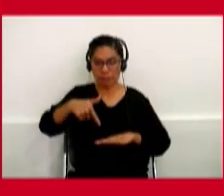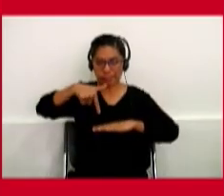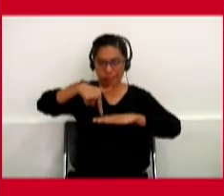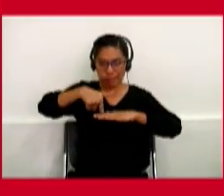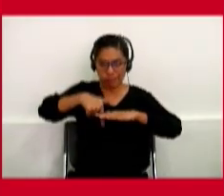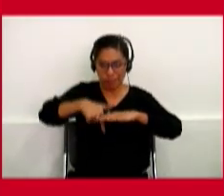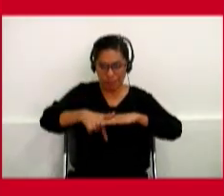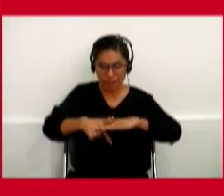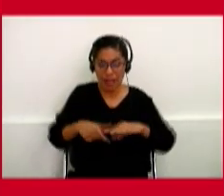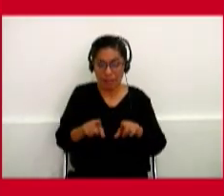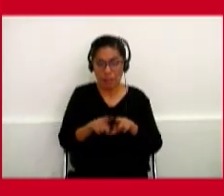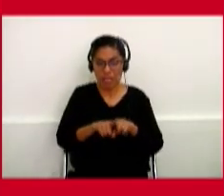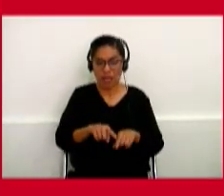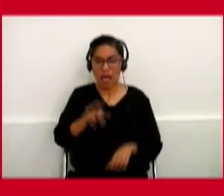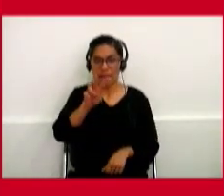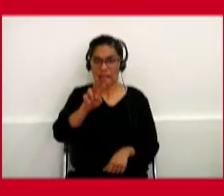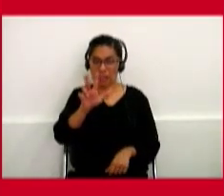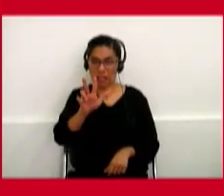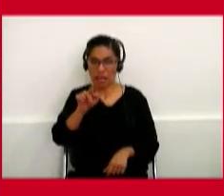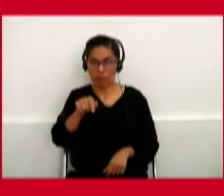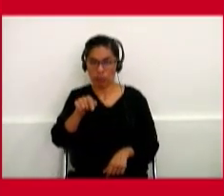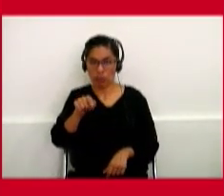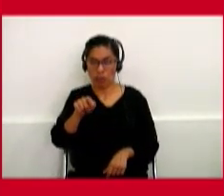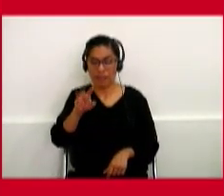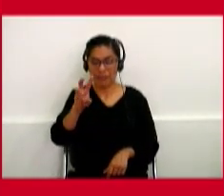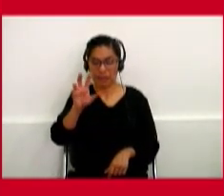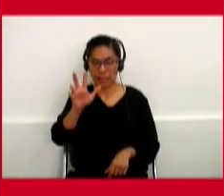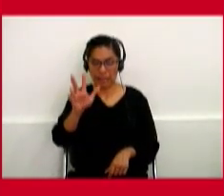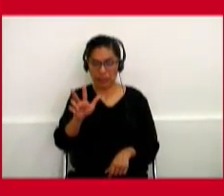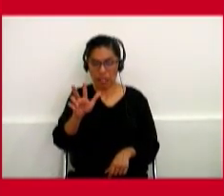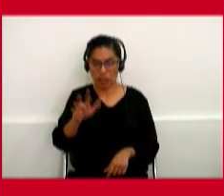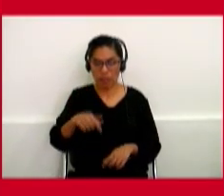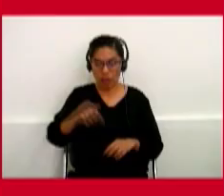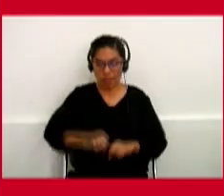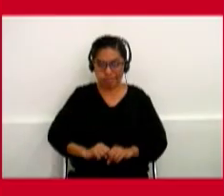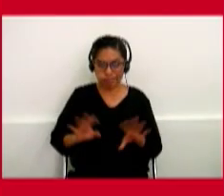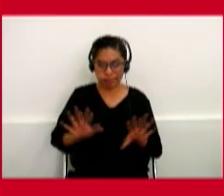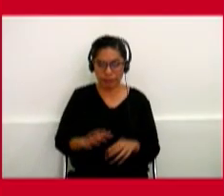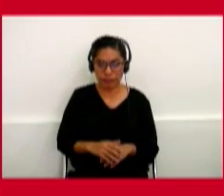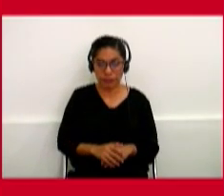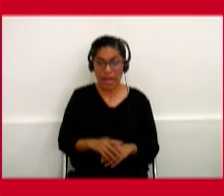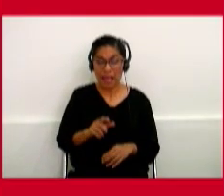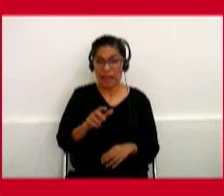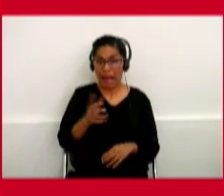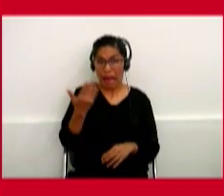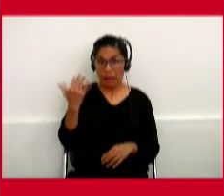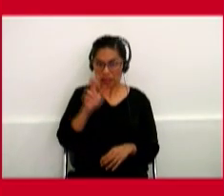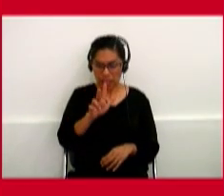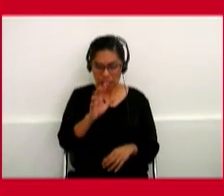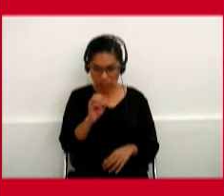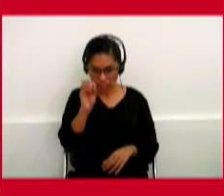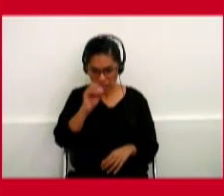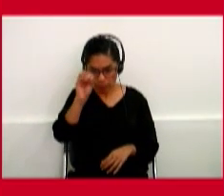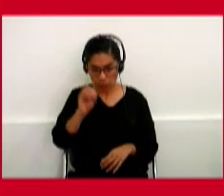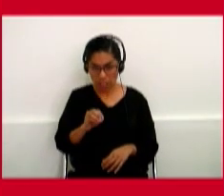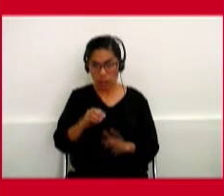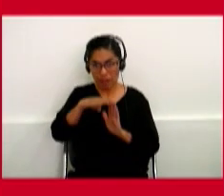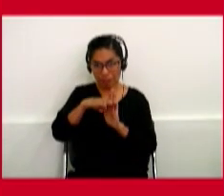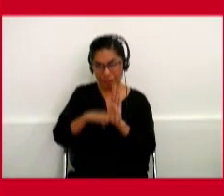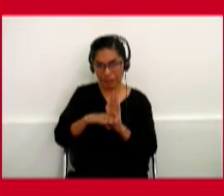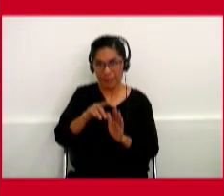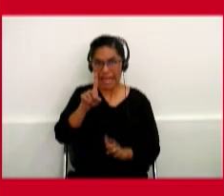23.65% más de rendimiento por voladura. Se ha reducido la excavación de 30 a 17.1, haciendo una disminución